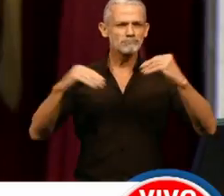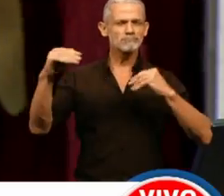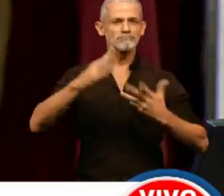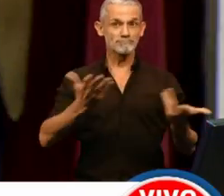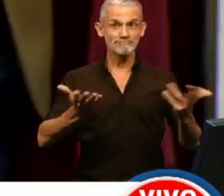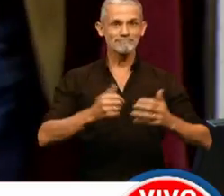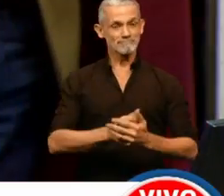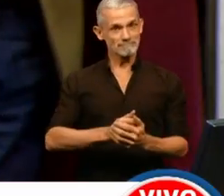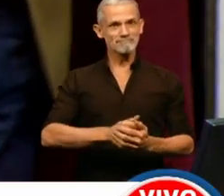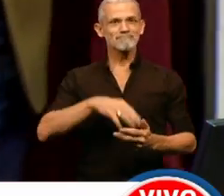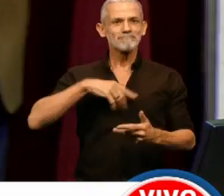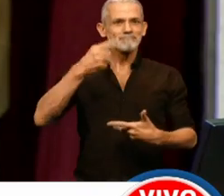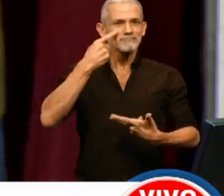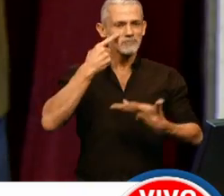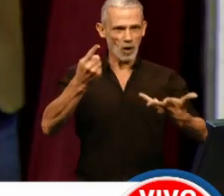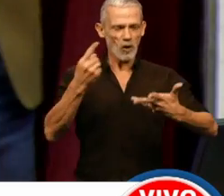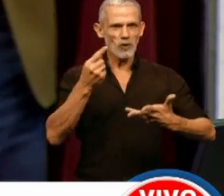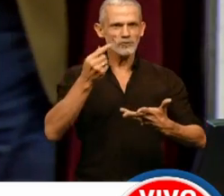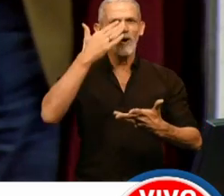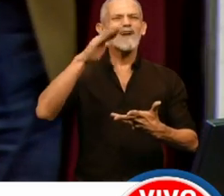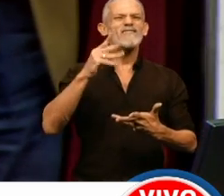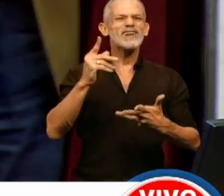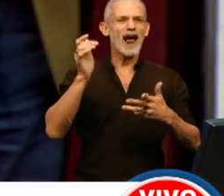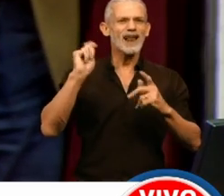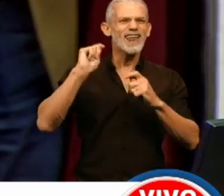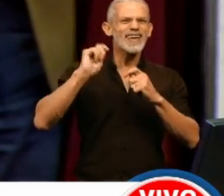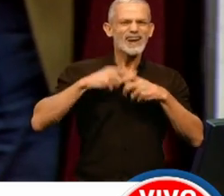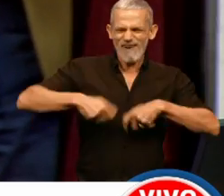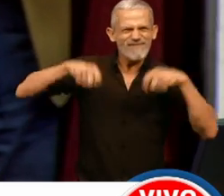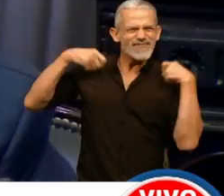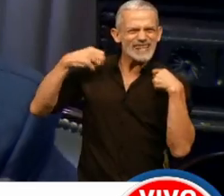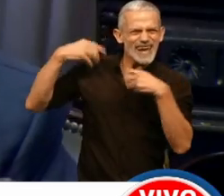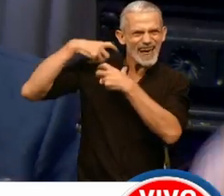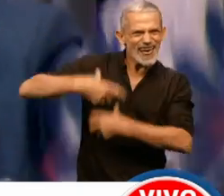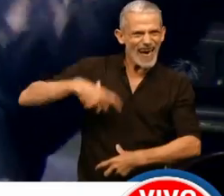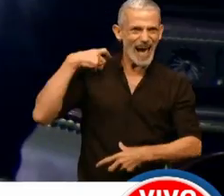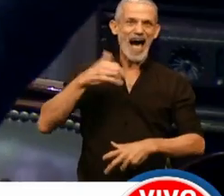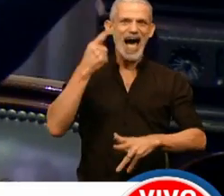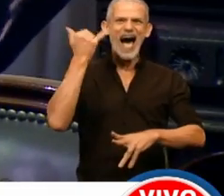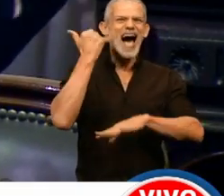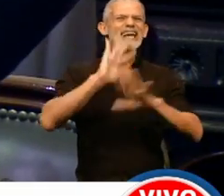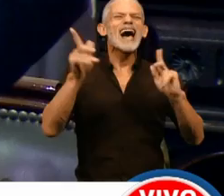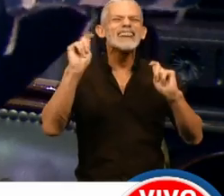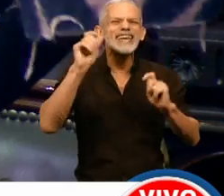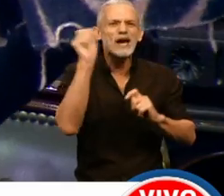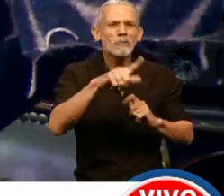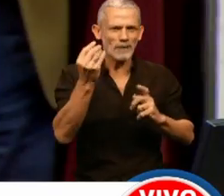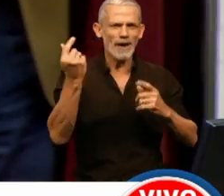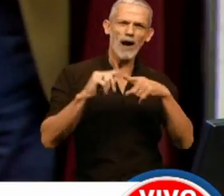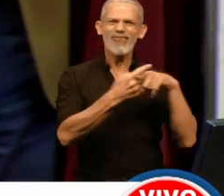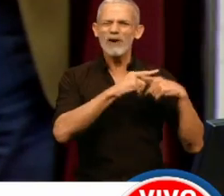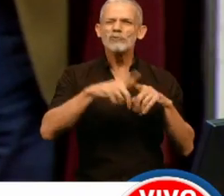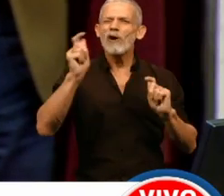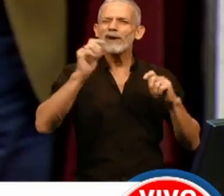hemos hemos conocido finalmente quién era la frazada diputado de quien era finalmente porque había una discusión